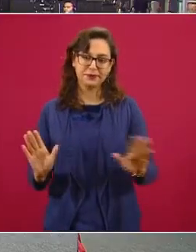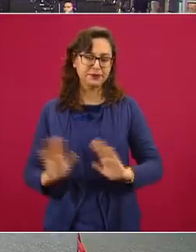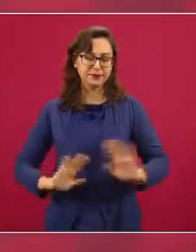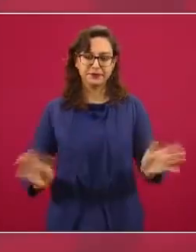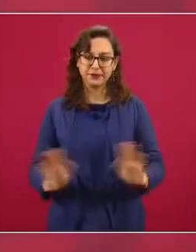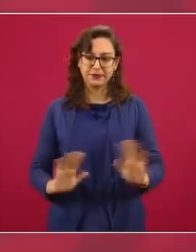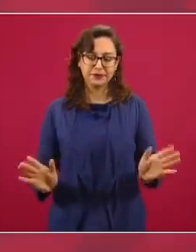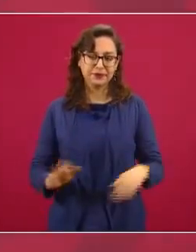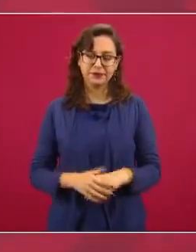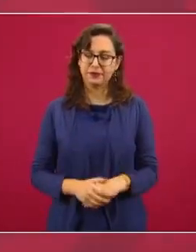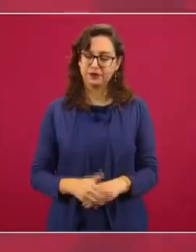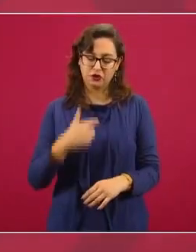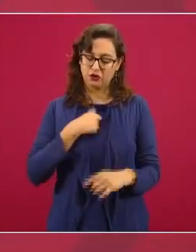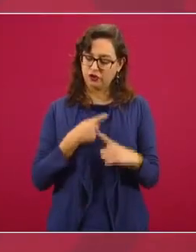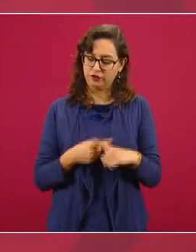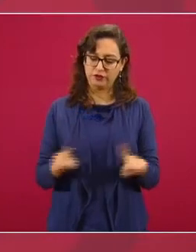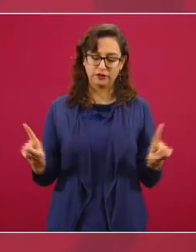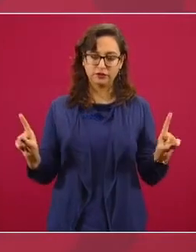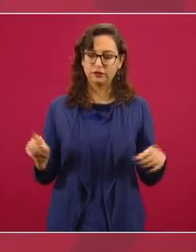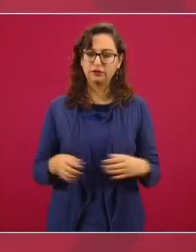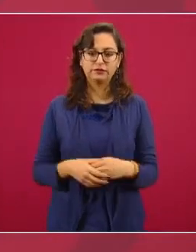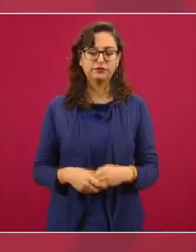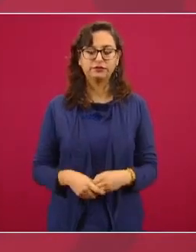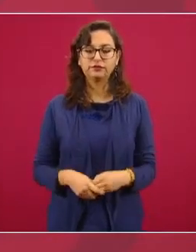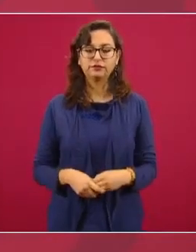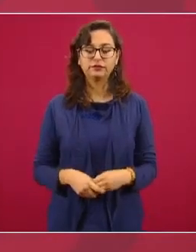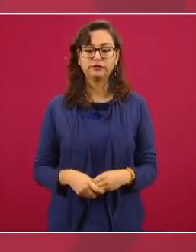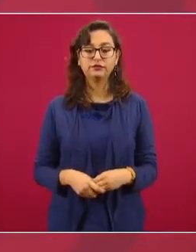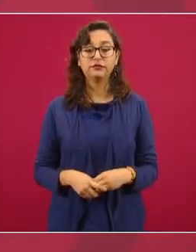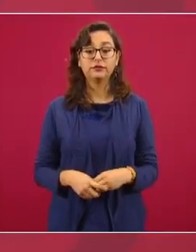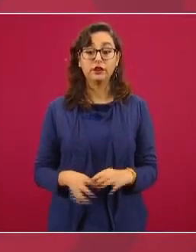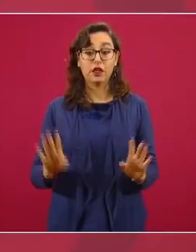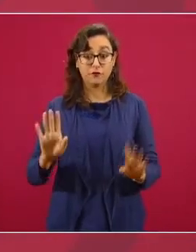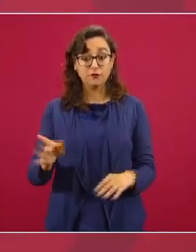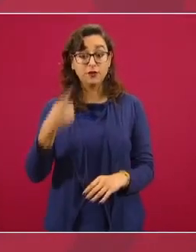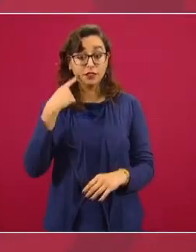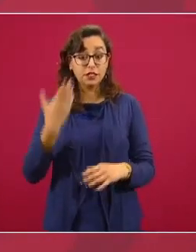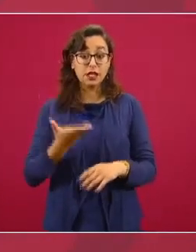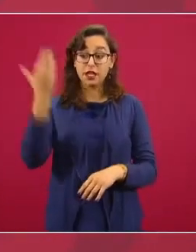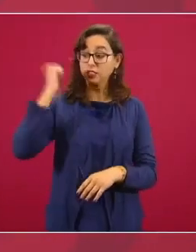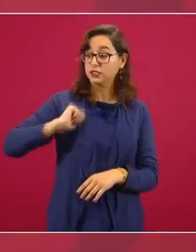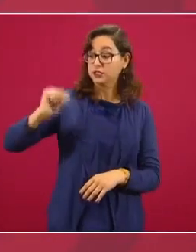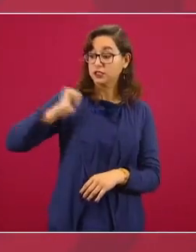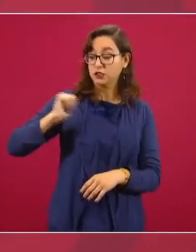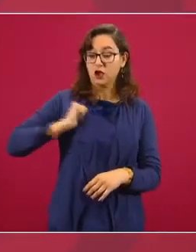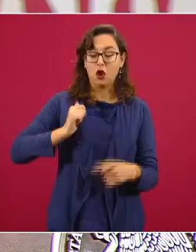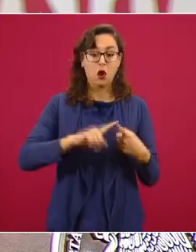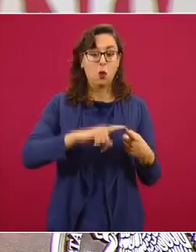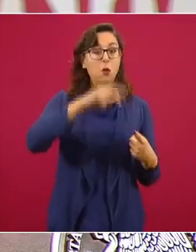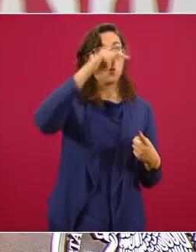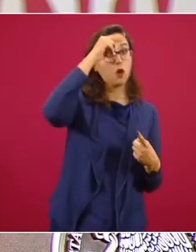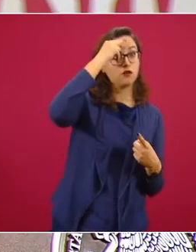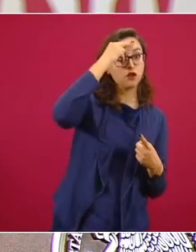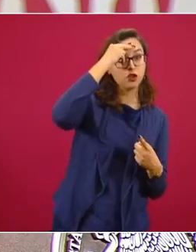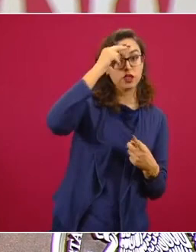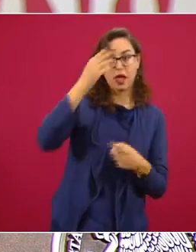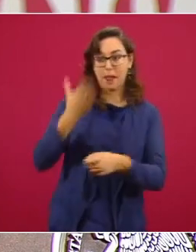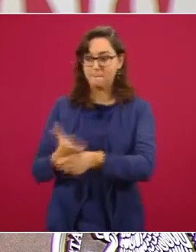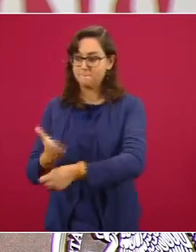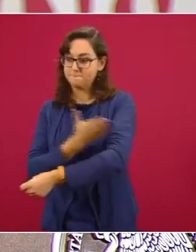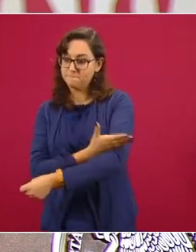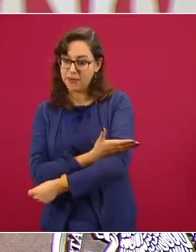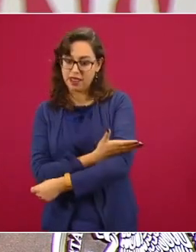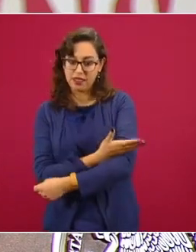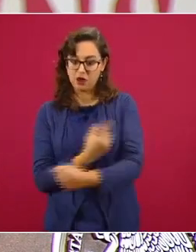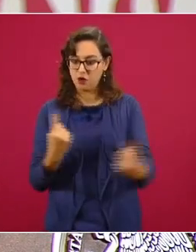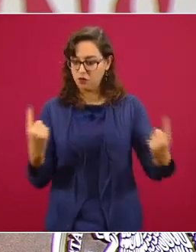había entre Porfirio Díaz y Francisco I. Madero es que Porfirio Díaz elaboraba